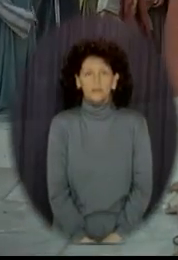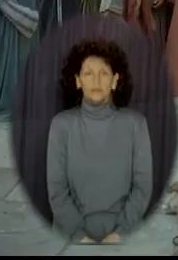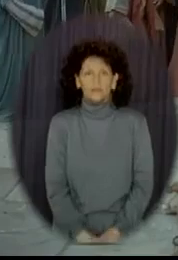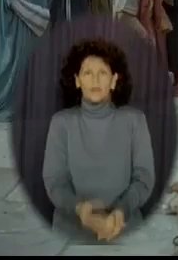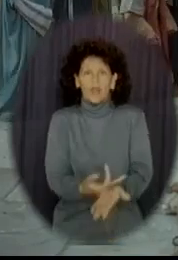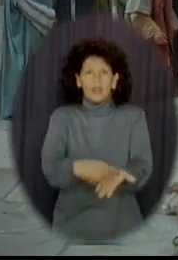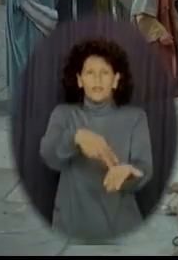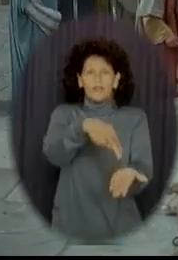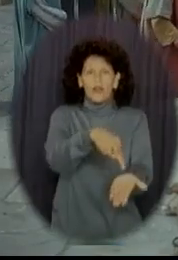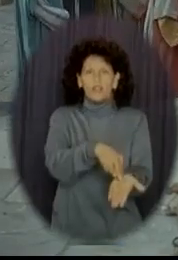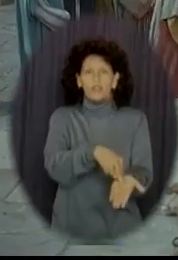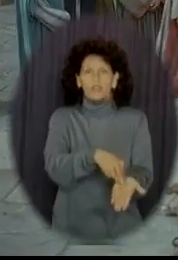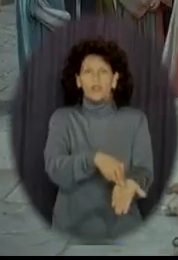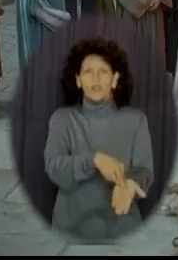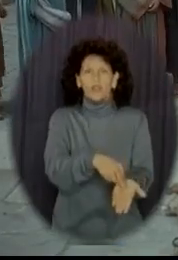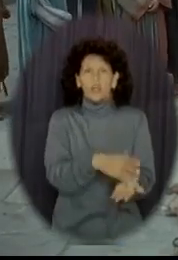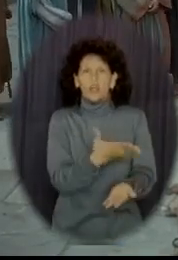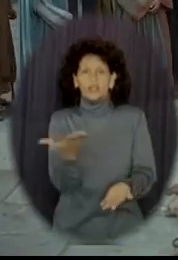¡Levántenlo!